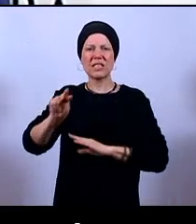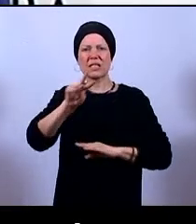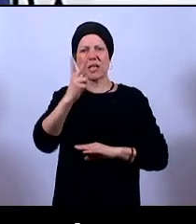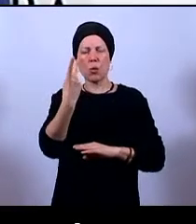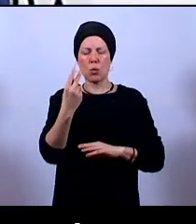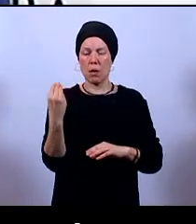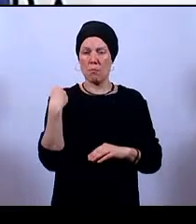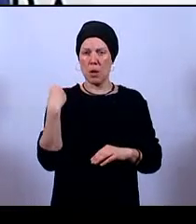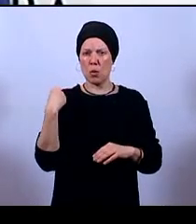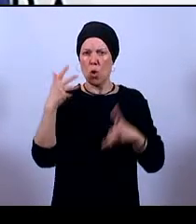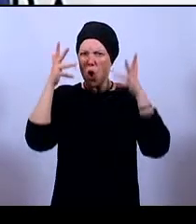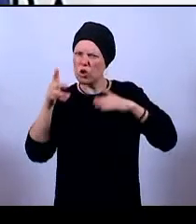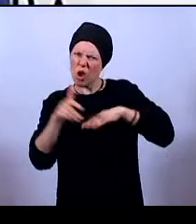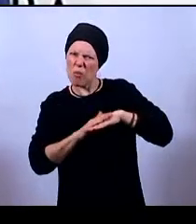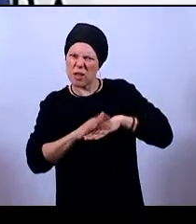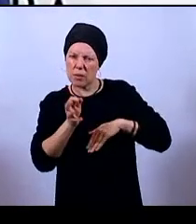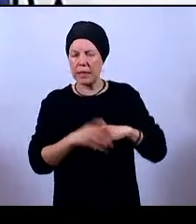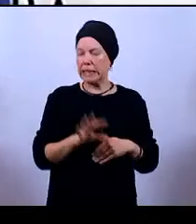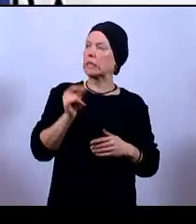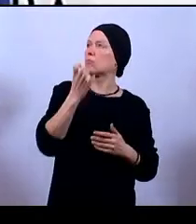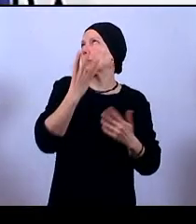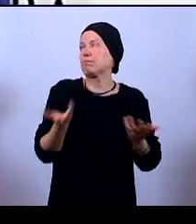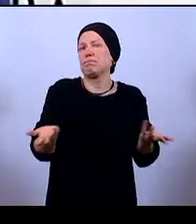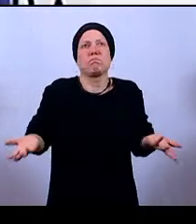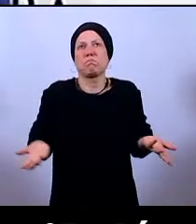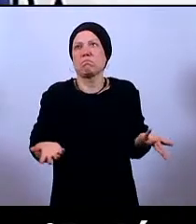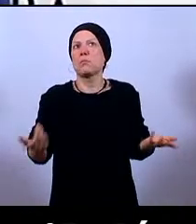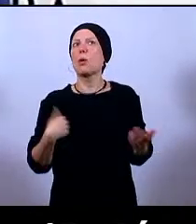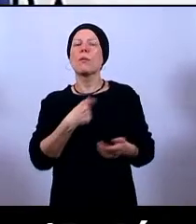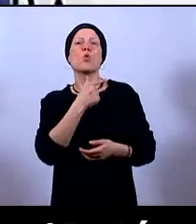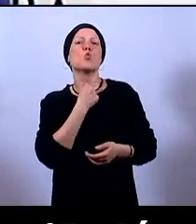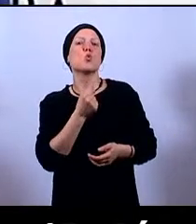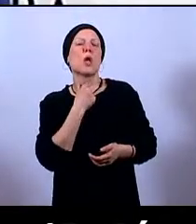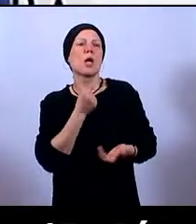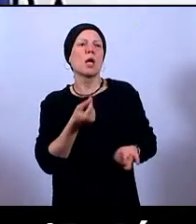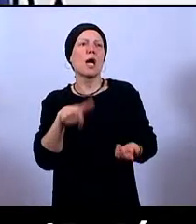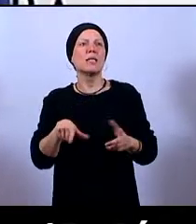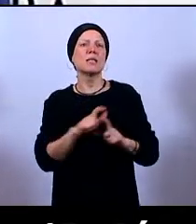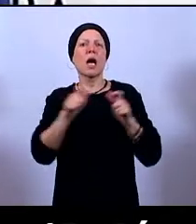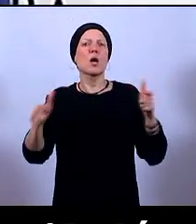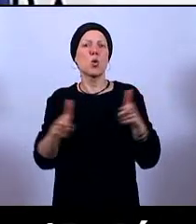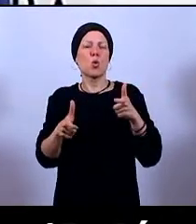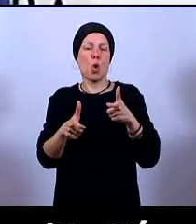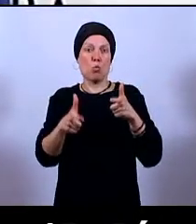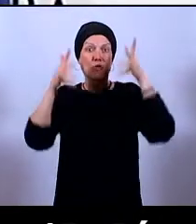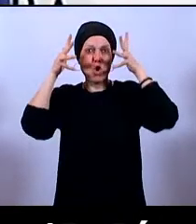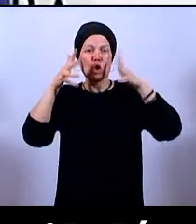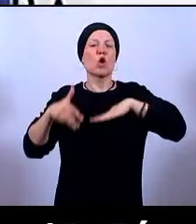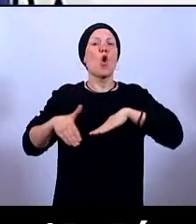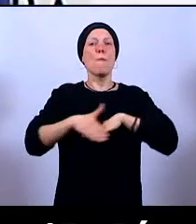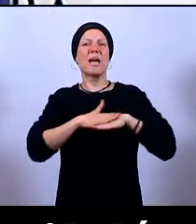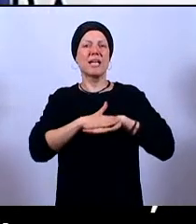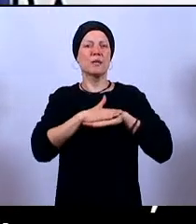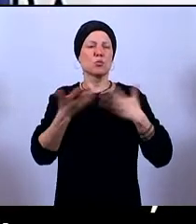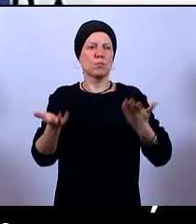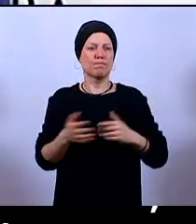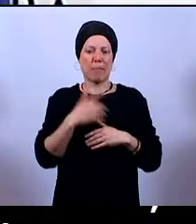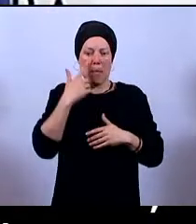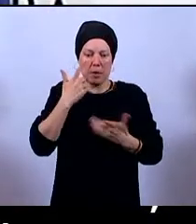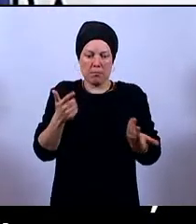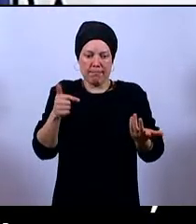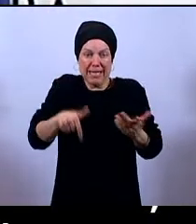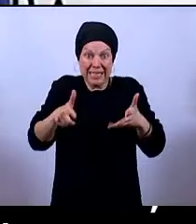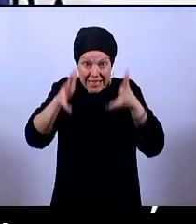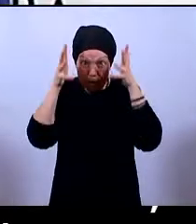el Consejo de Ministros, ¿verdad? Sí, bueno, pues lo que nos gustaría de esta reunión del Consejo de Ministros es ver aprobada en